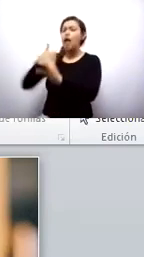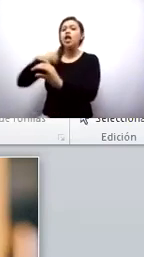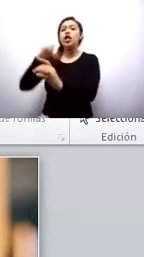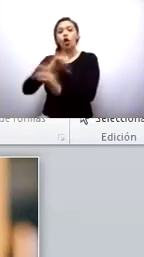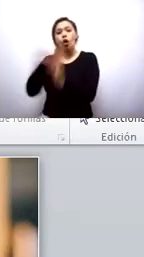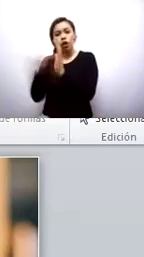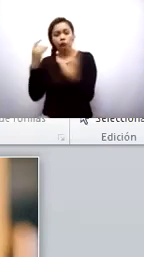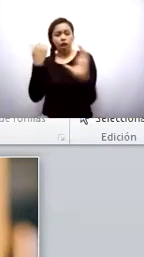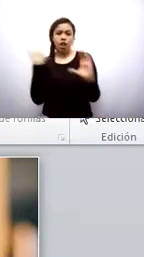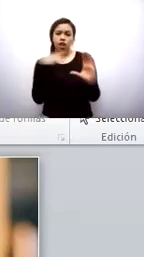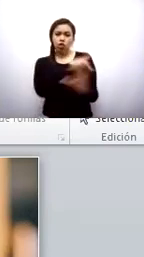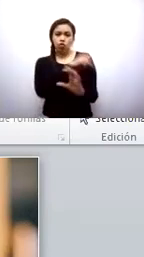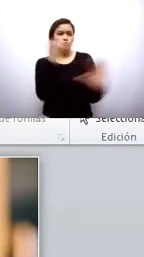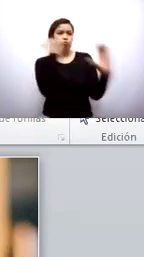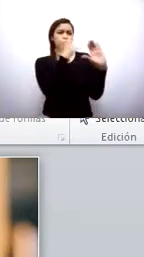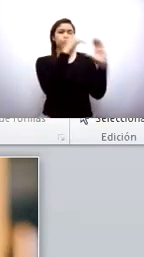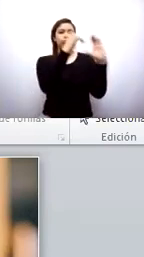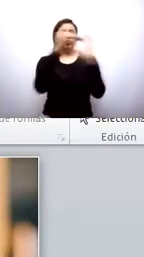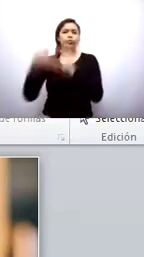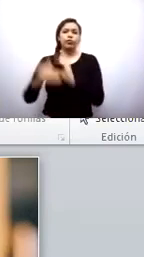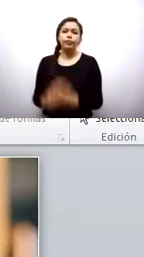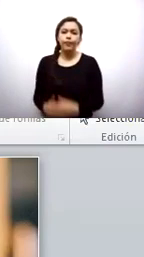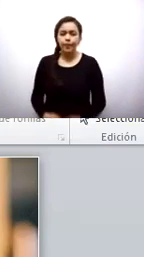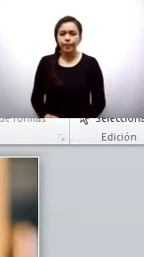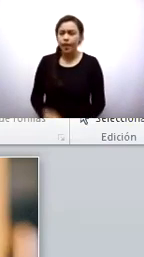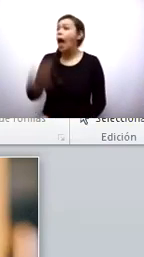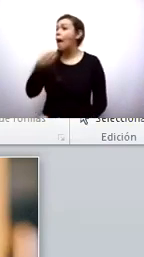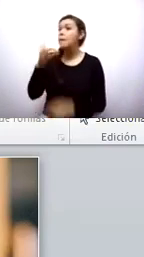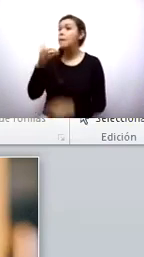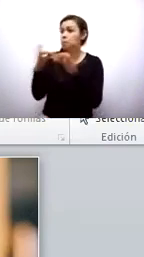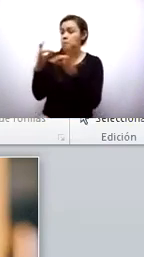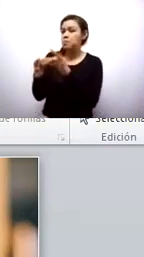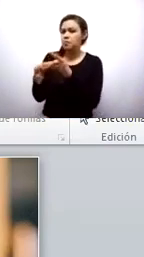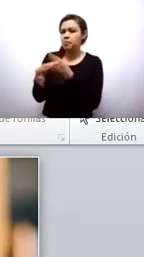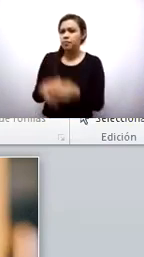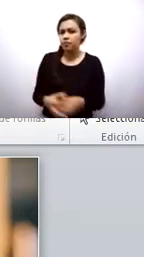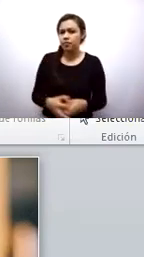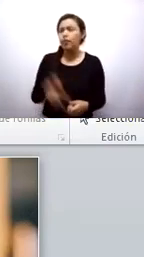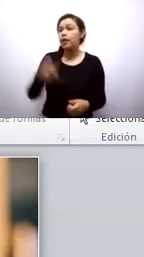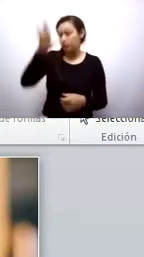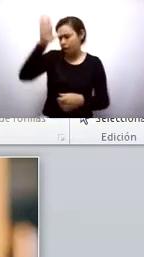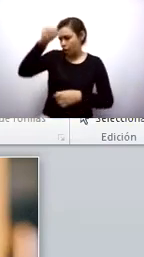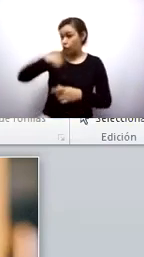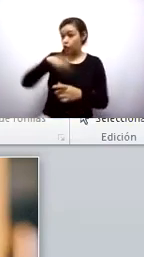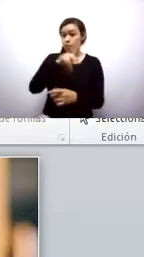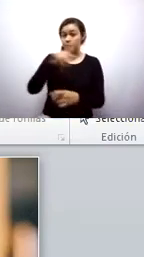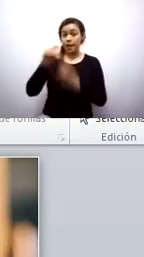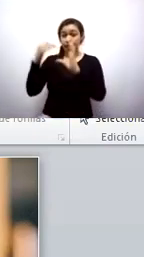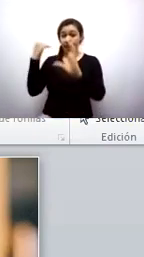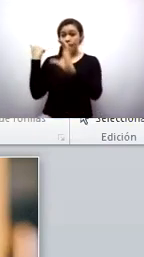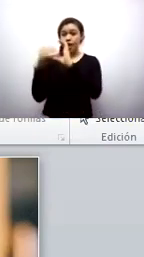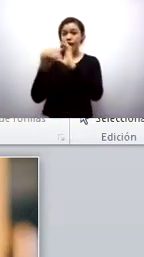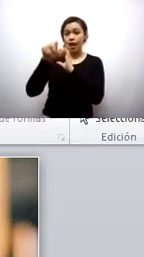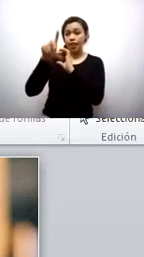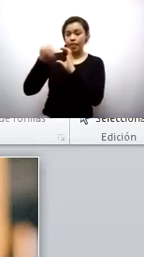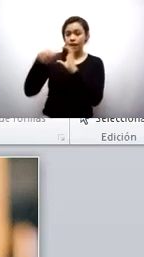a todo el grupo. Ah, perfecto. Entonces, bueno, ese sería el acuerdo. Yo le envío la presentación al licenciado Adán